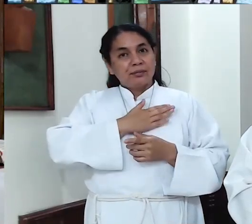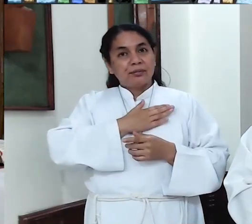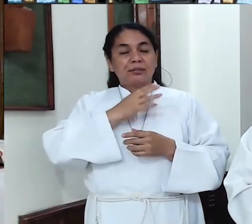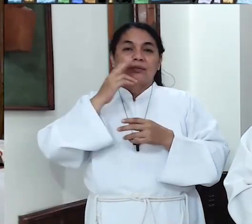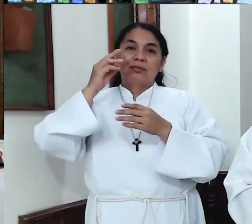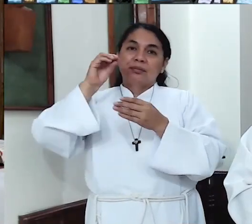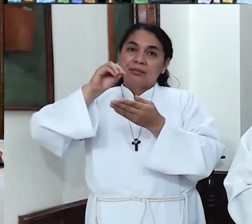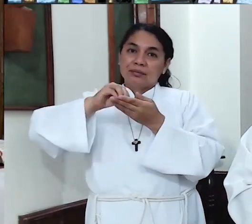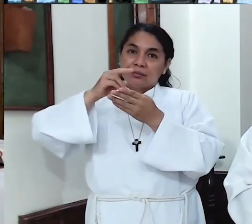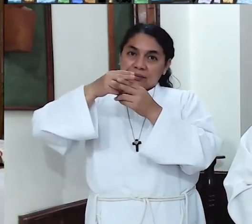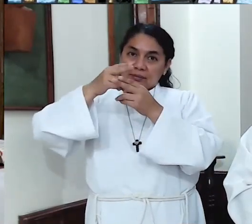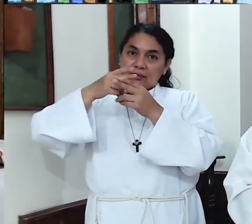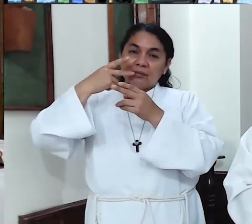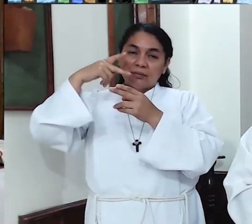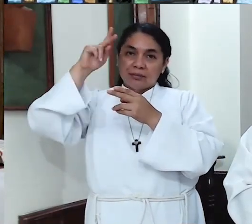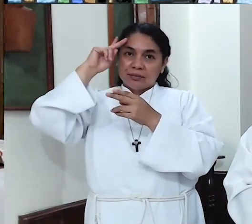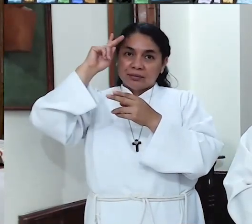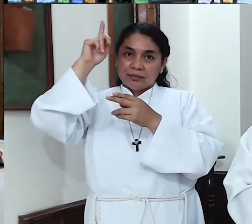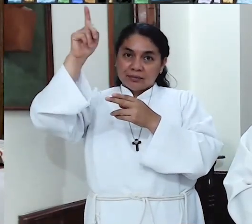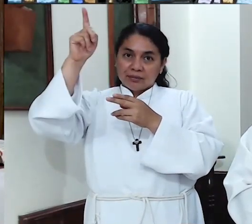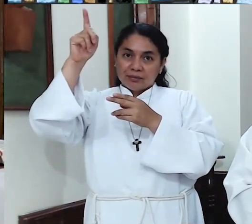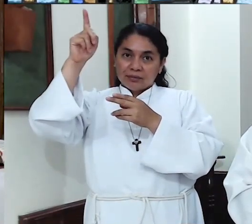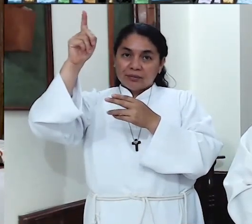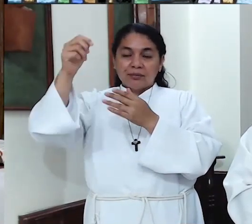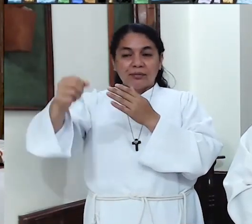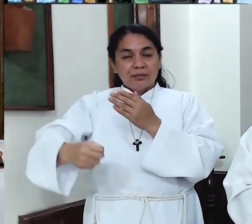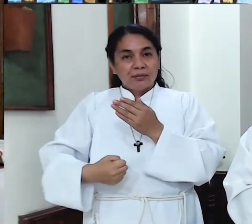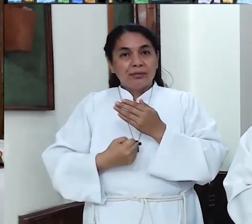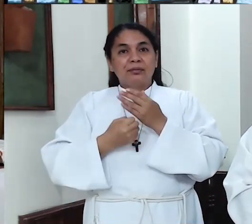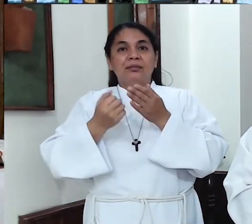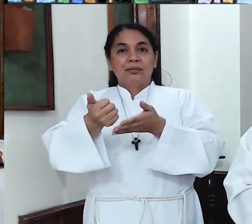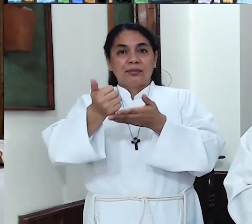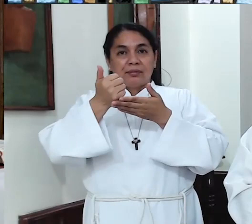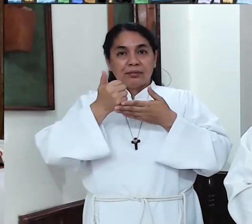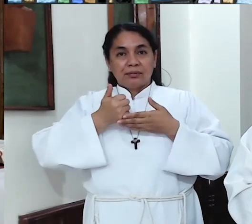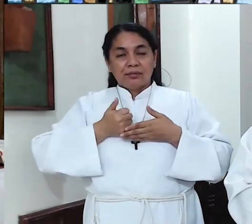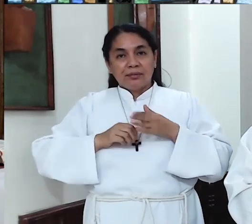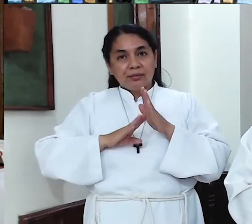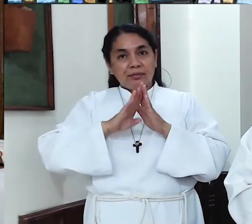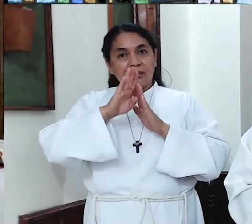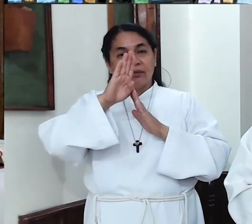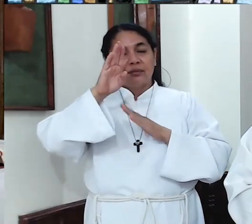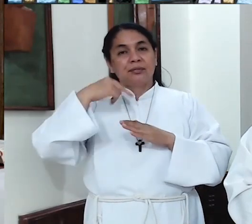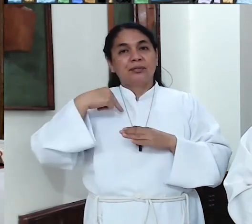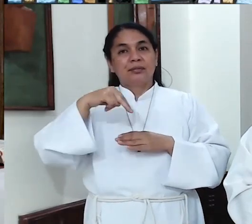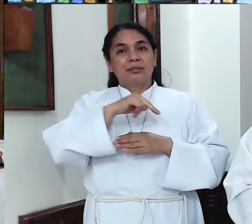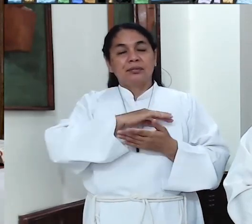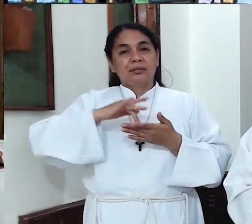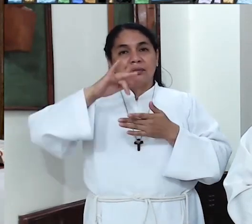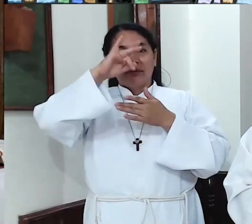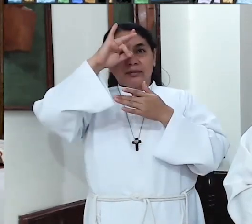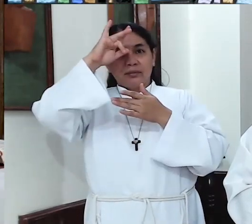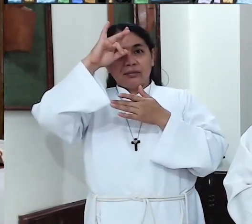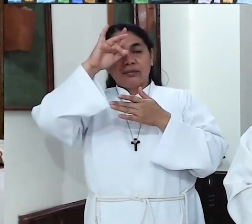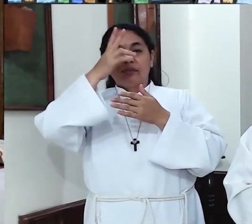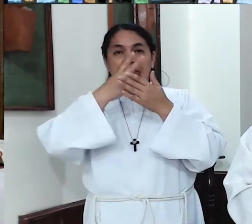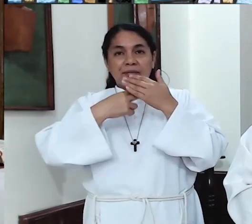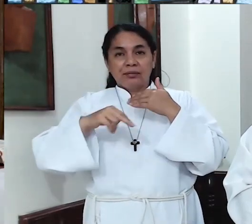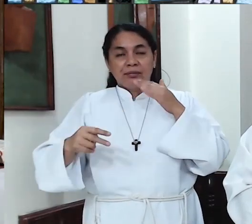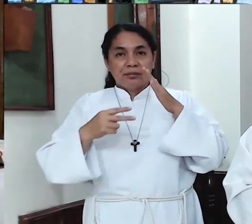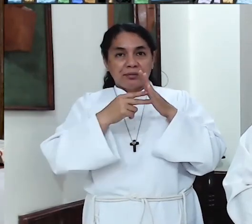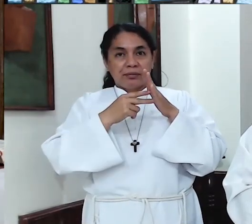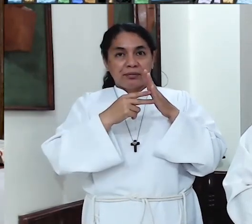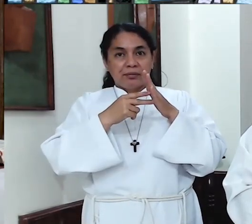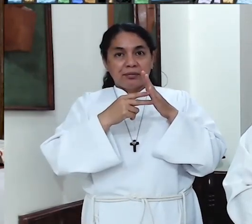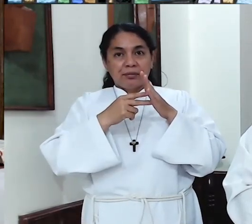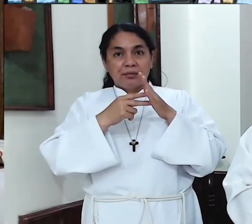llamamos Padre, haz crecer en nosotros el Espíritu de tu Hijo adoptivos, para